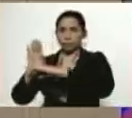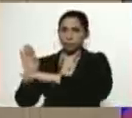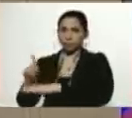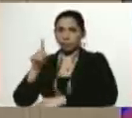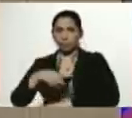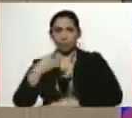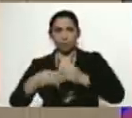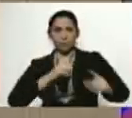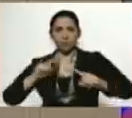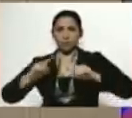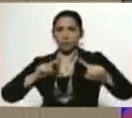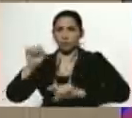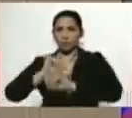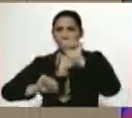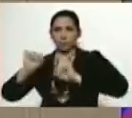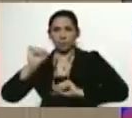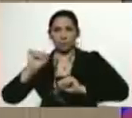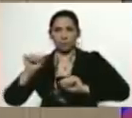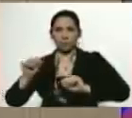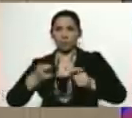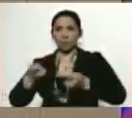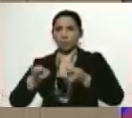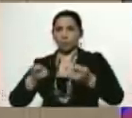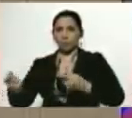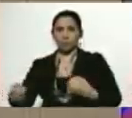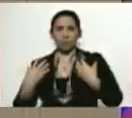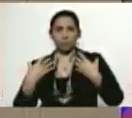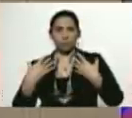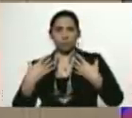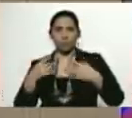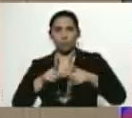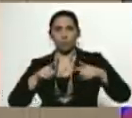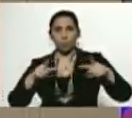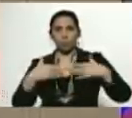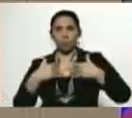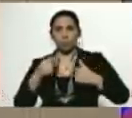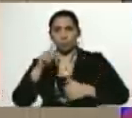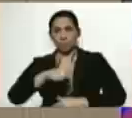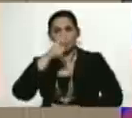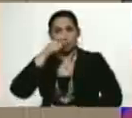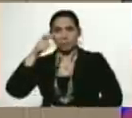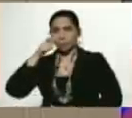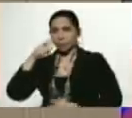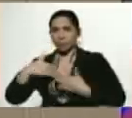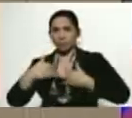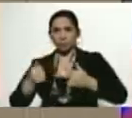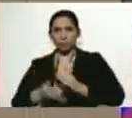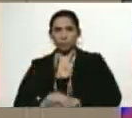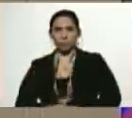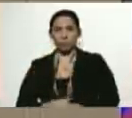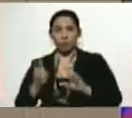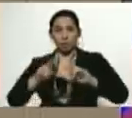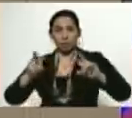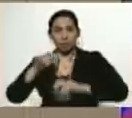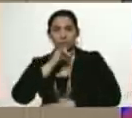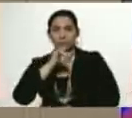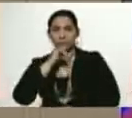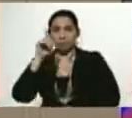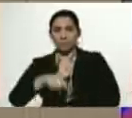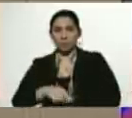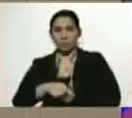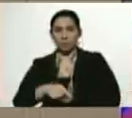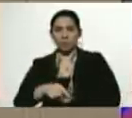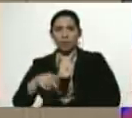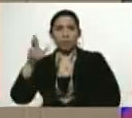implementación de acciones de prevención y control de infecciones en los establecimientos de salud, vigilancia epidemiológica, análisis de la información y reportes